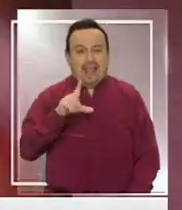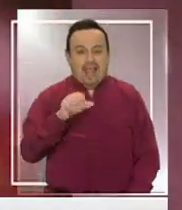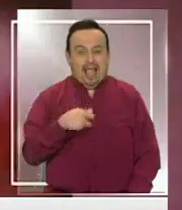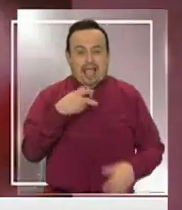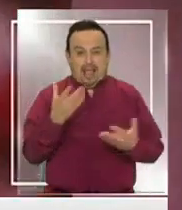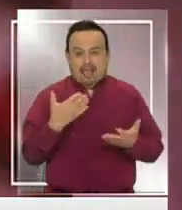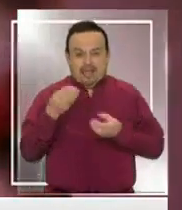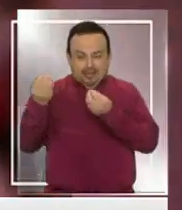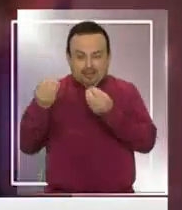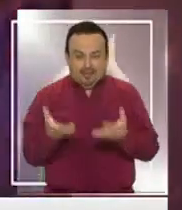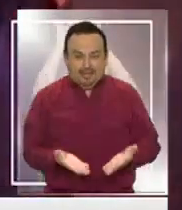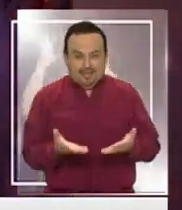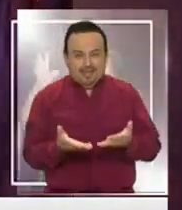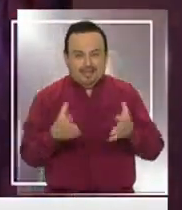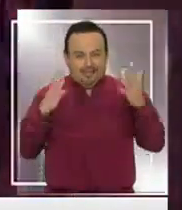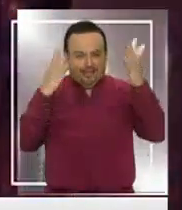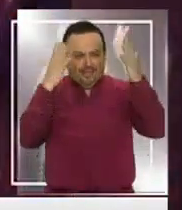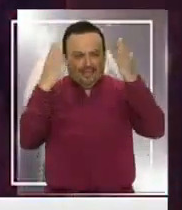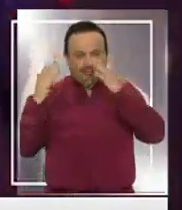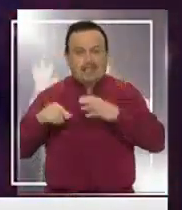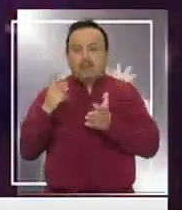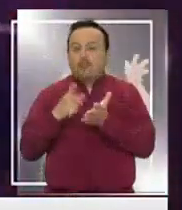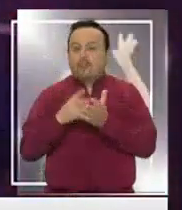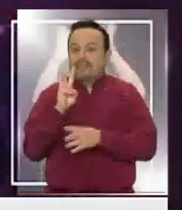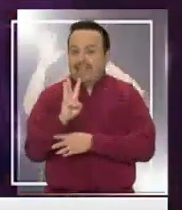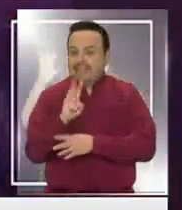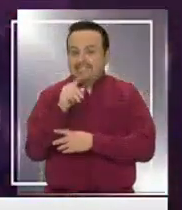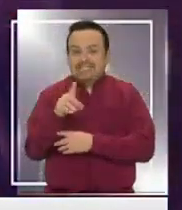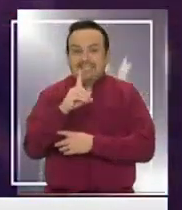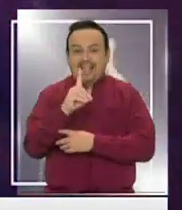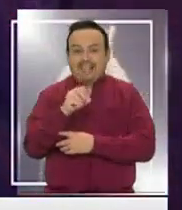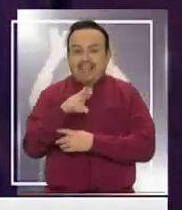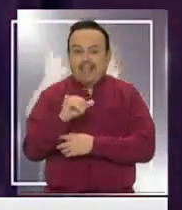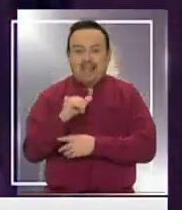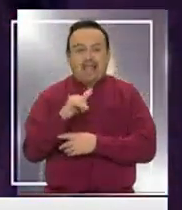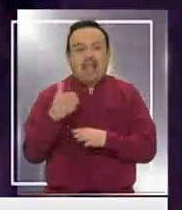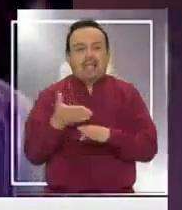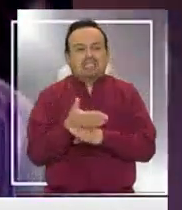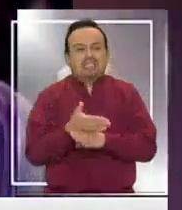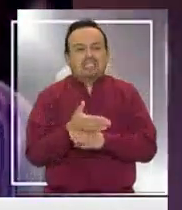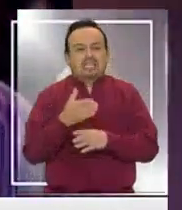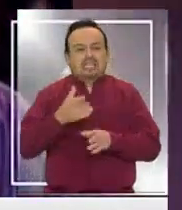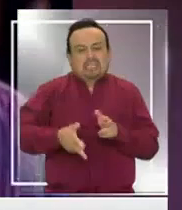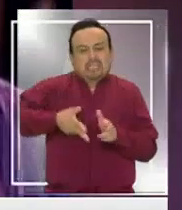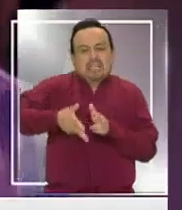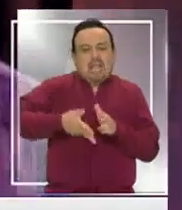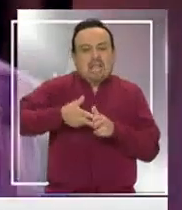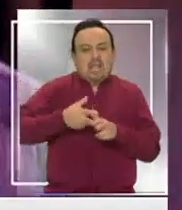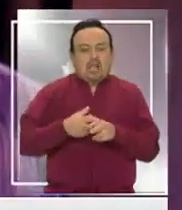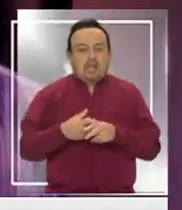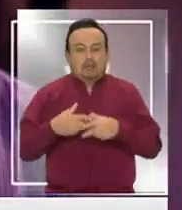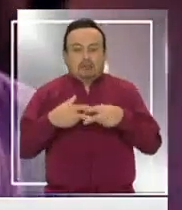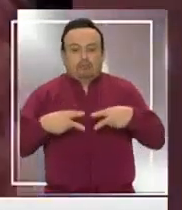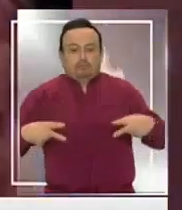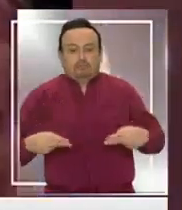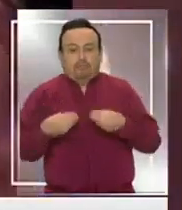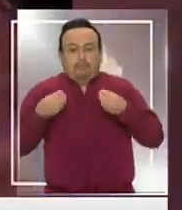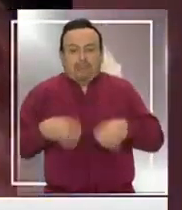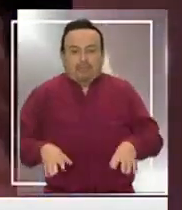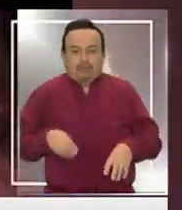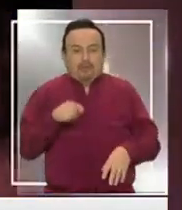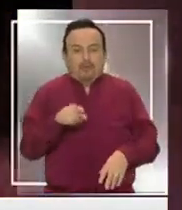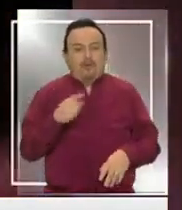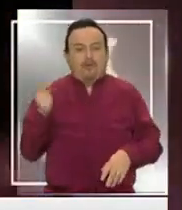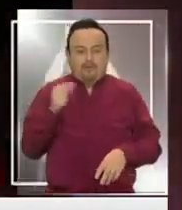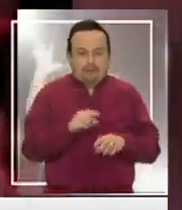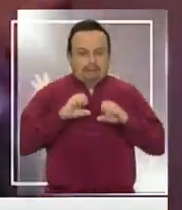vamos a recibir con un gran aplauso. El 2003, Daniela García sufrió un accidente en un tren, perdiendo sus extremidades. Ese año fue al Estadio